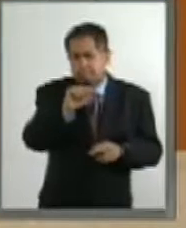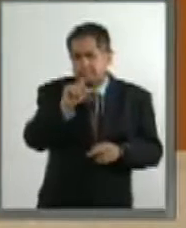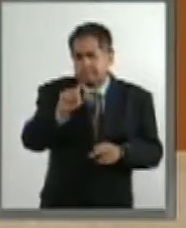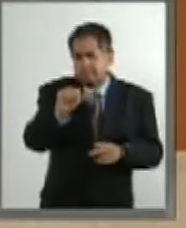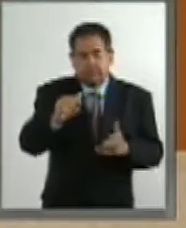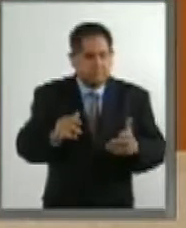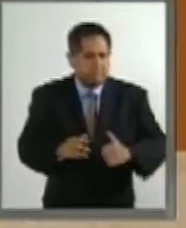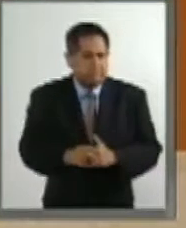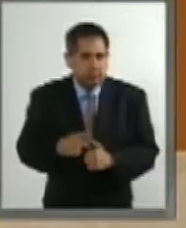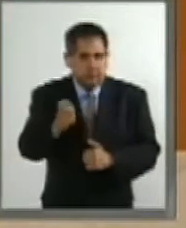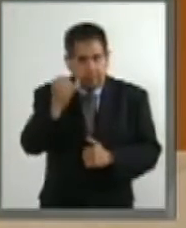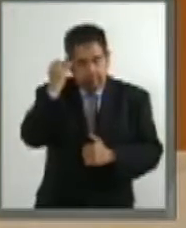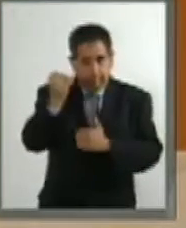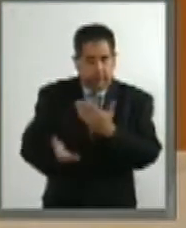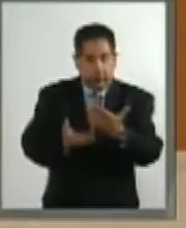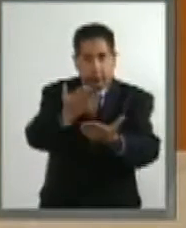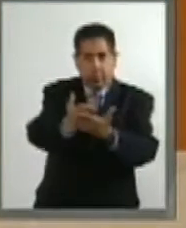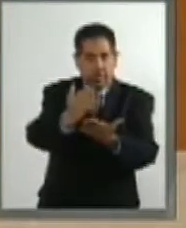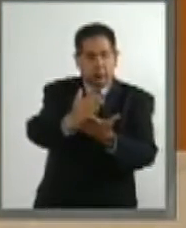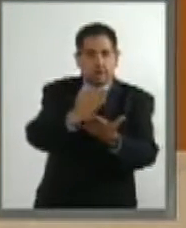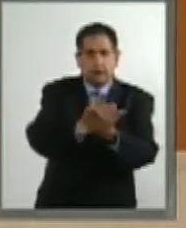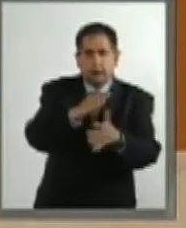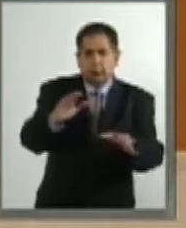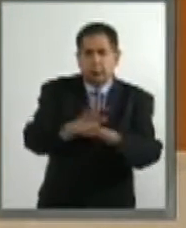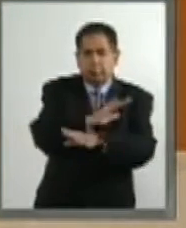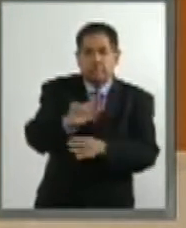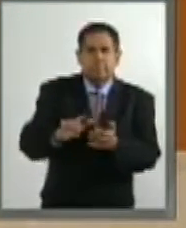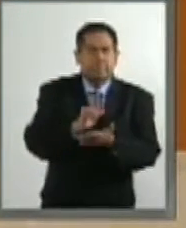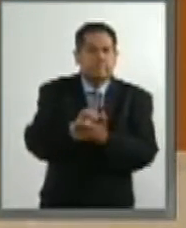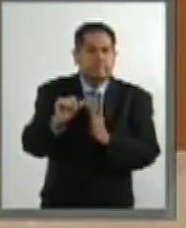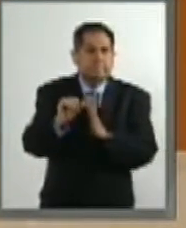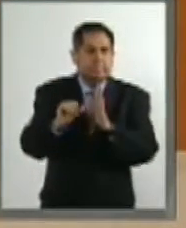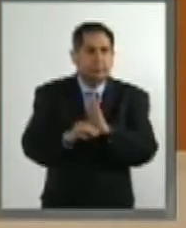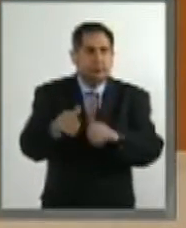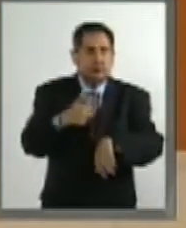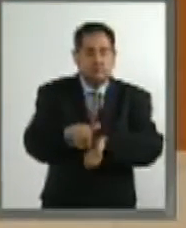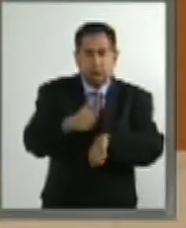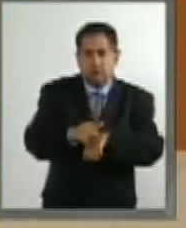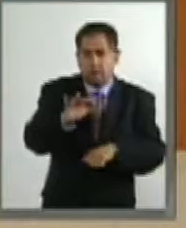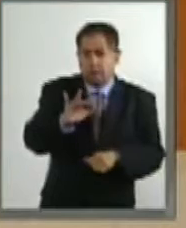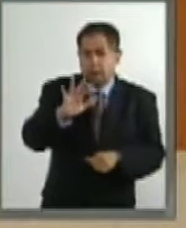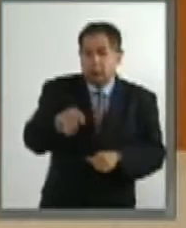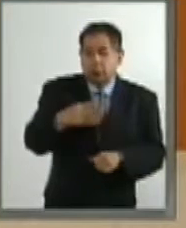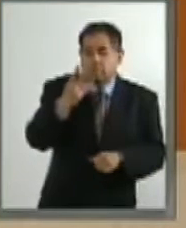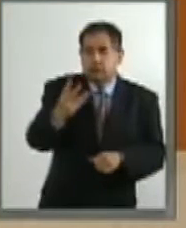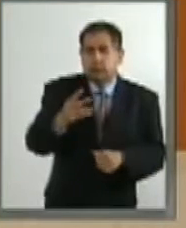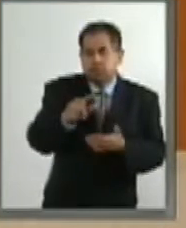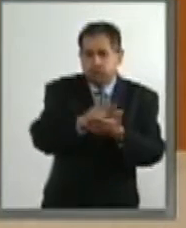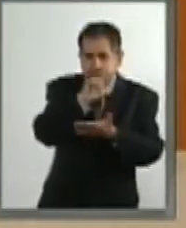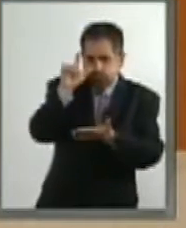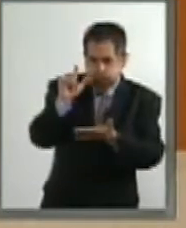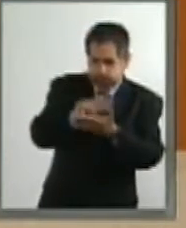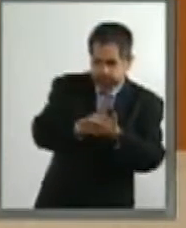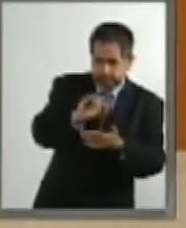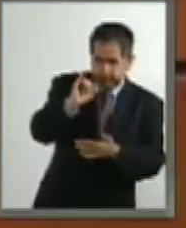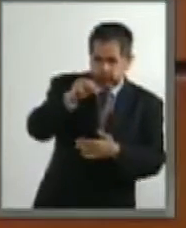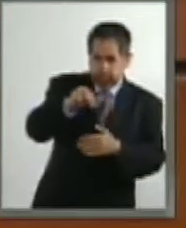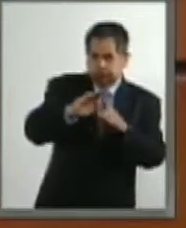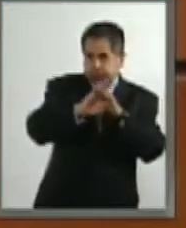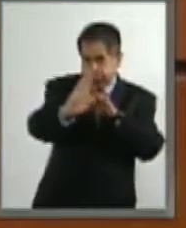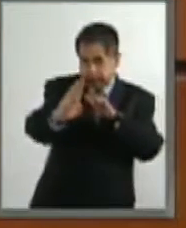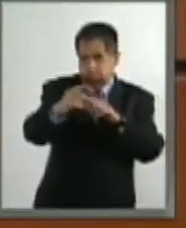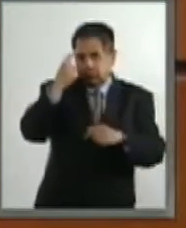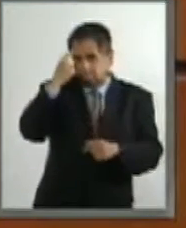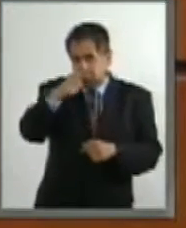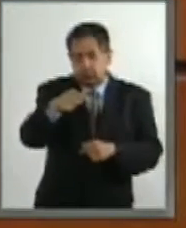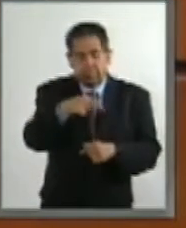propongo ante ustedes la iniciativa de reforma al artículo 54 fracción séptima de la ley de migración para que en